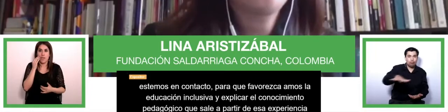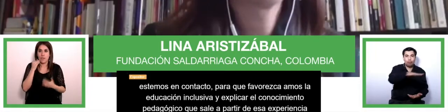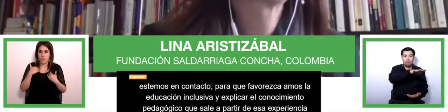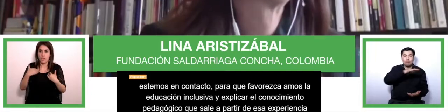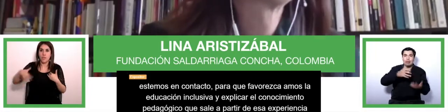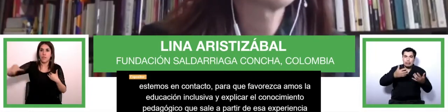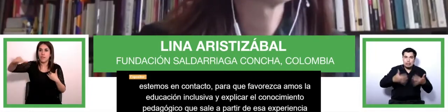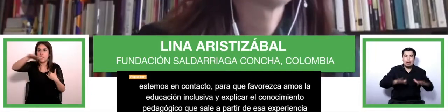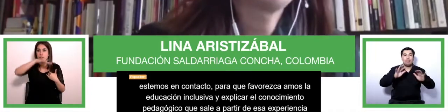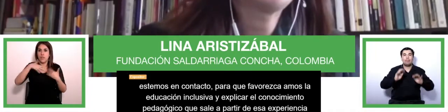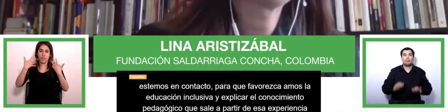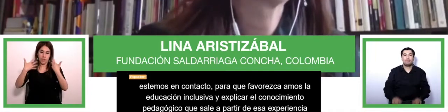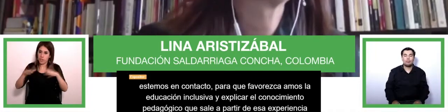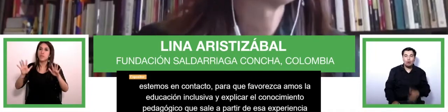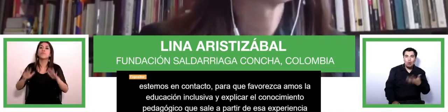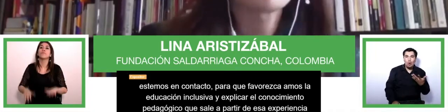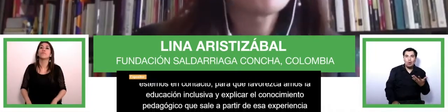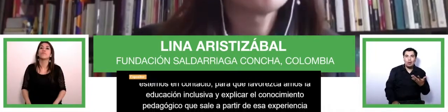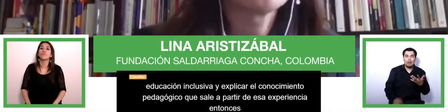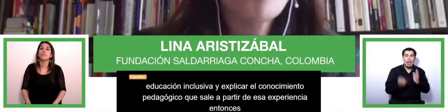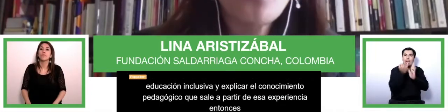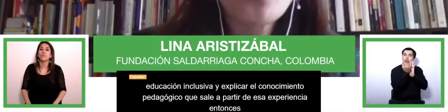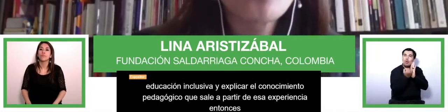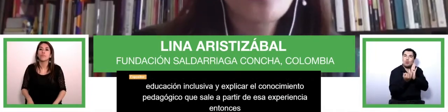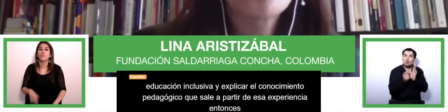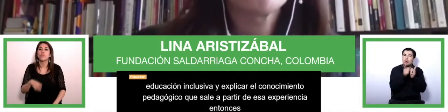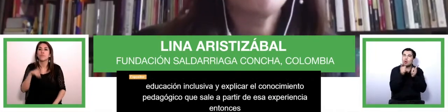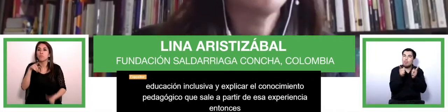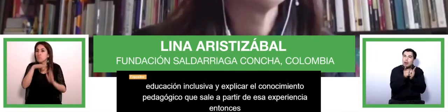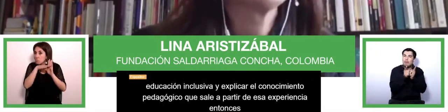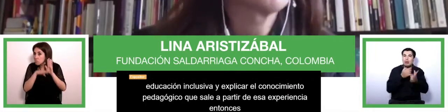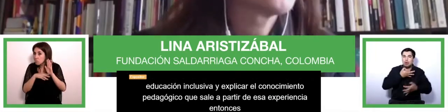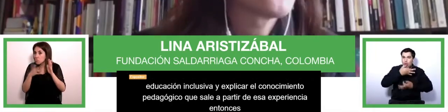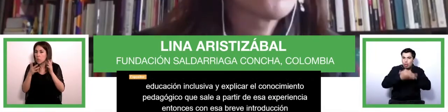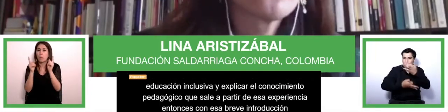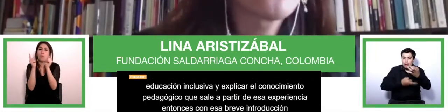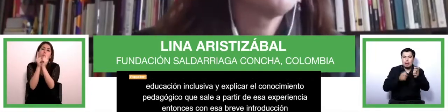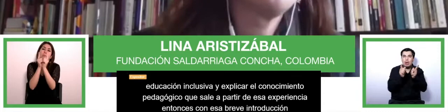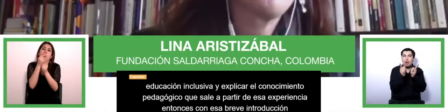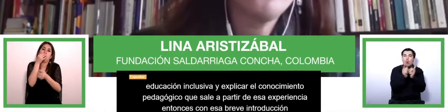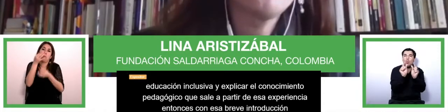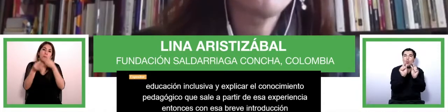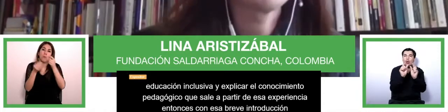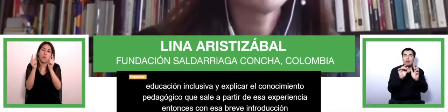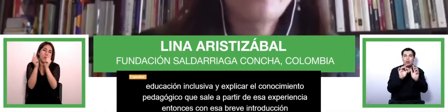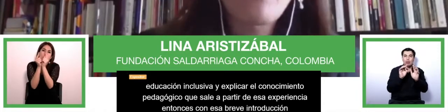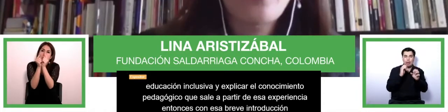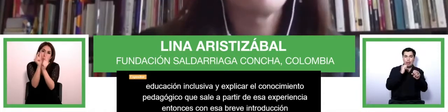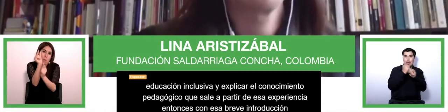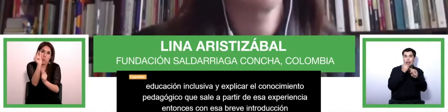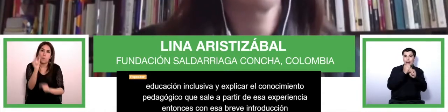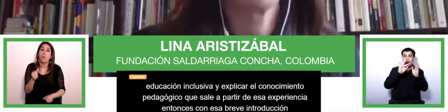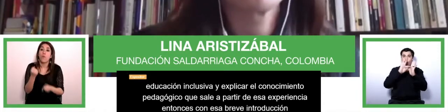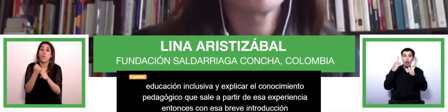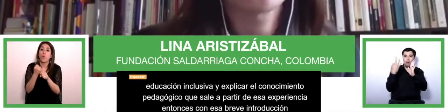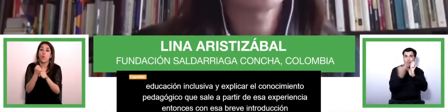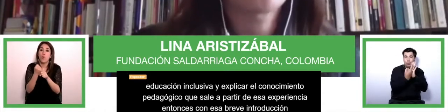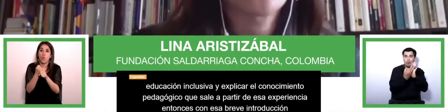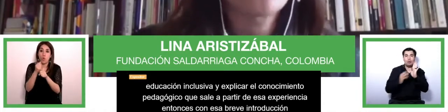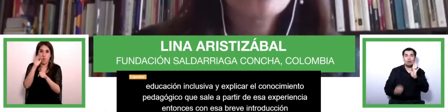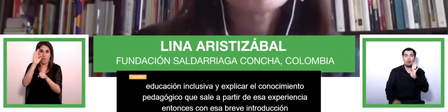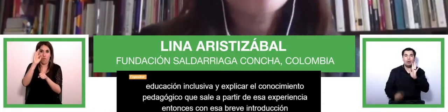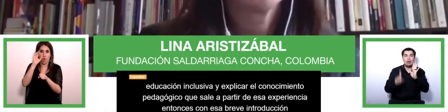región. Entonces, con esta breve introducción, yo quisiera contarles un poquito del trabajo de la